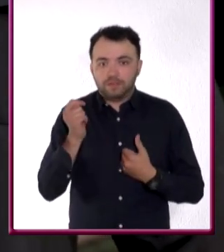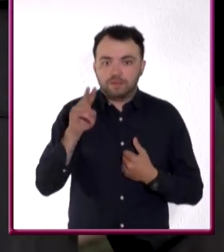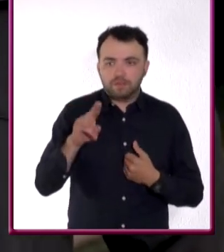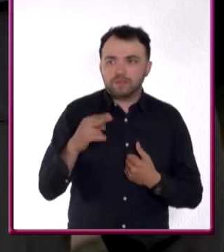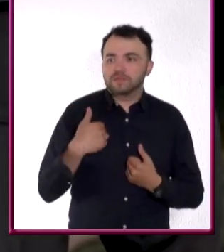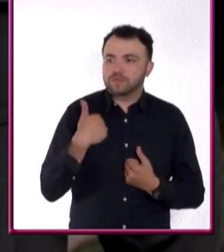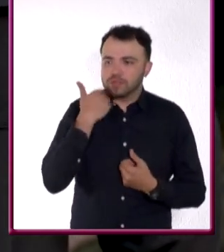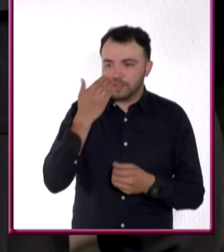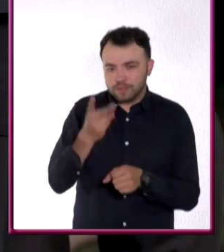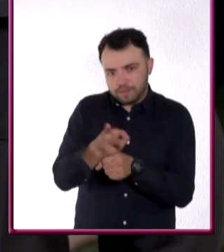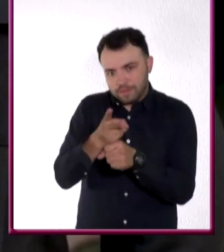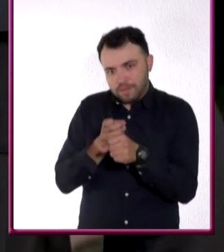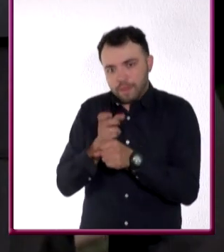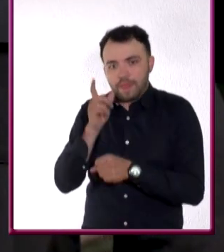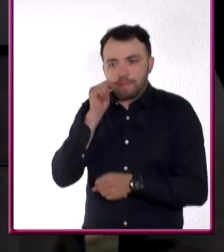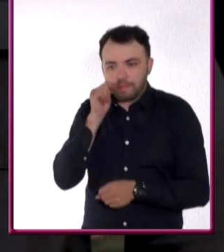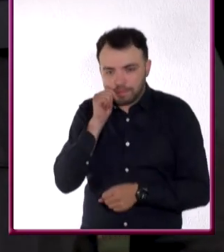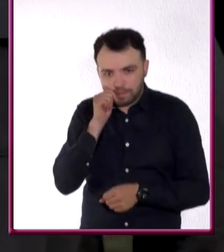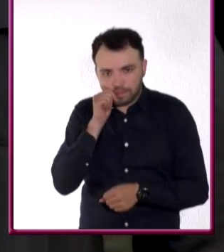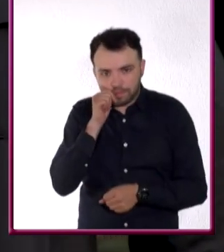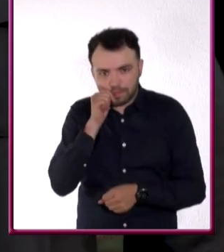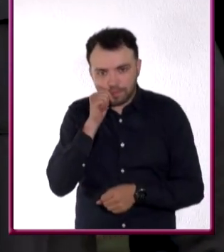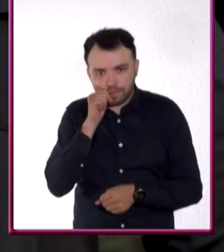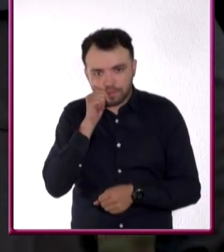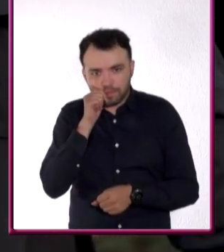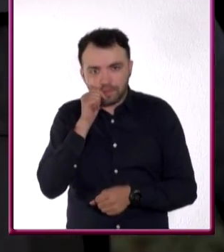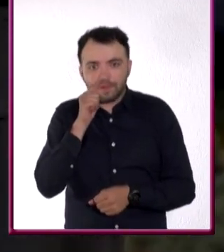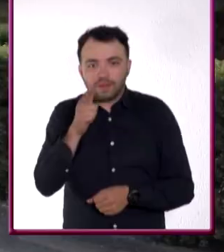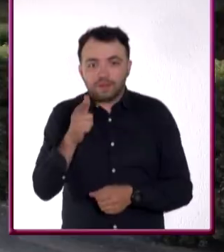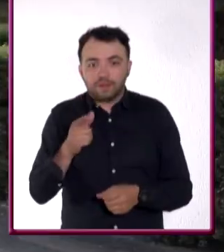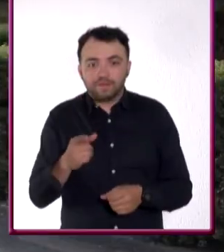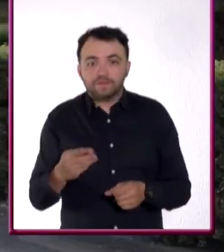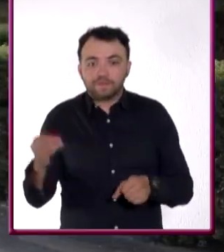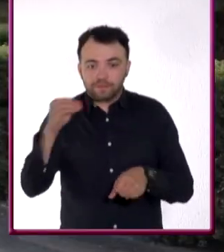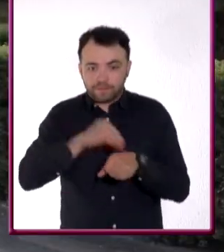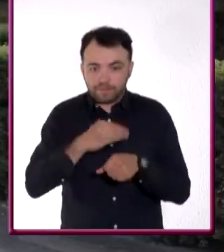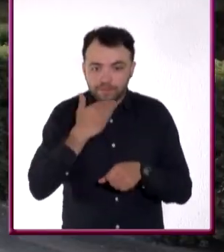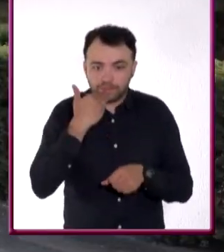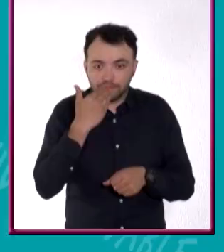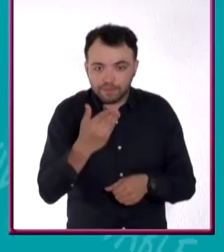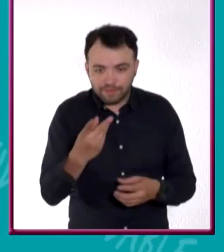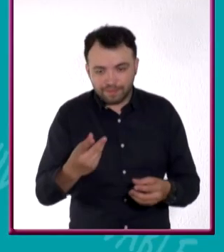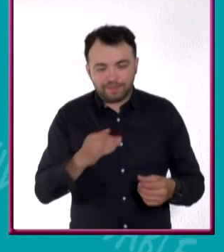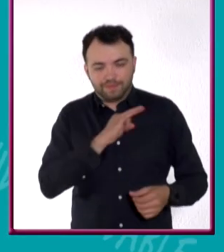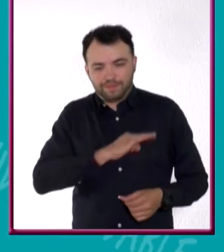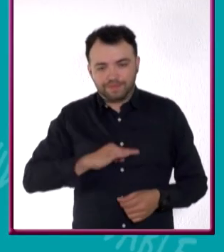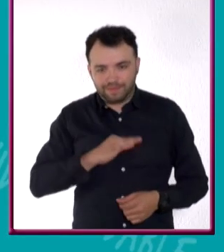dejar la invitación para el día de mañana. Pórtense bien e inviertan en su felicidad. Adiós. Adiós.